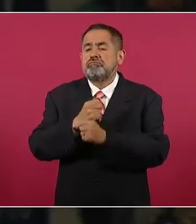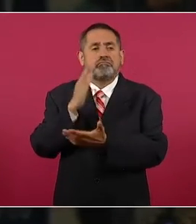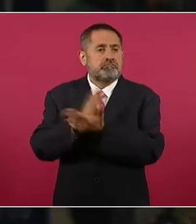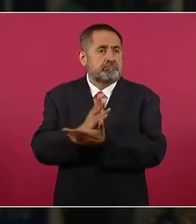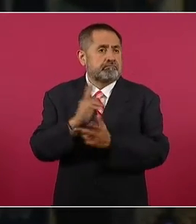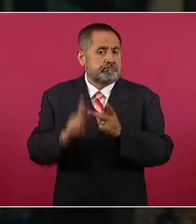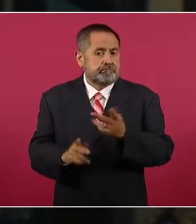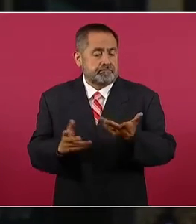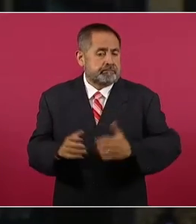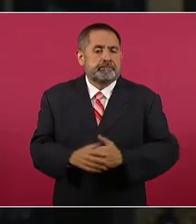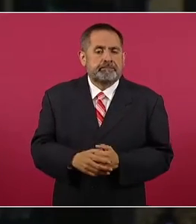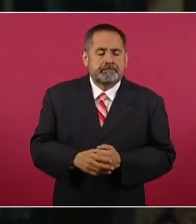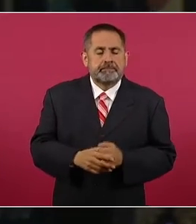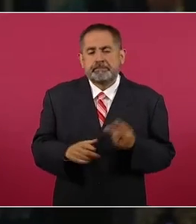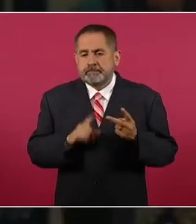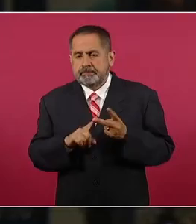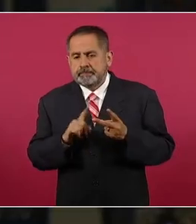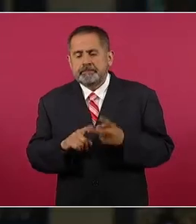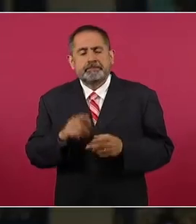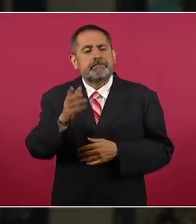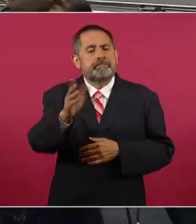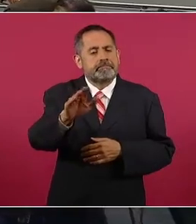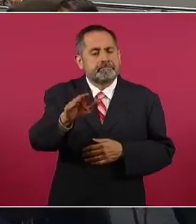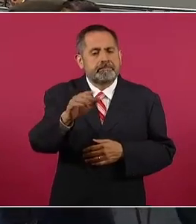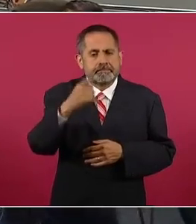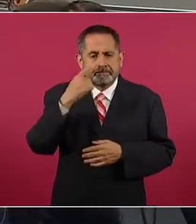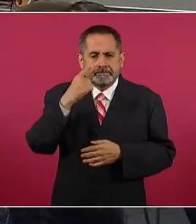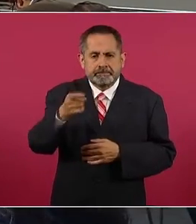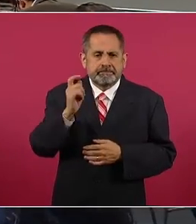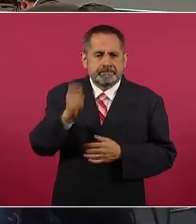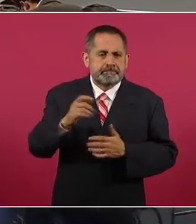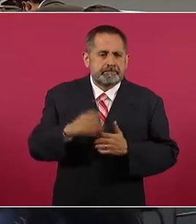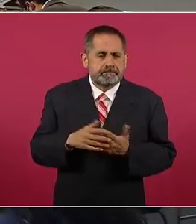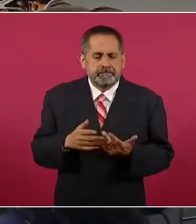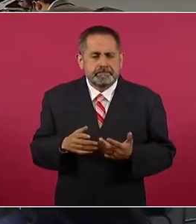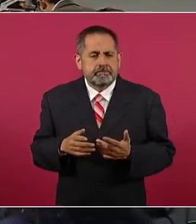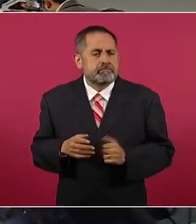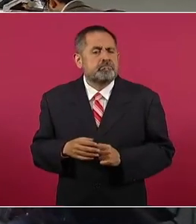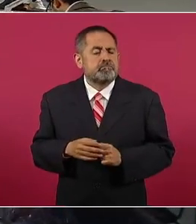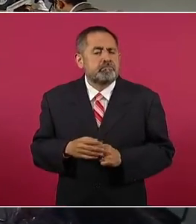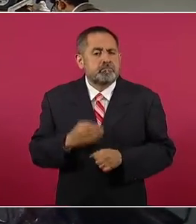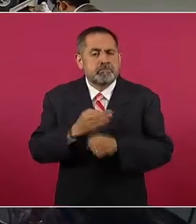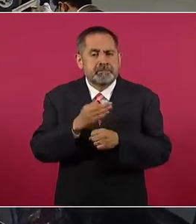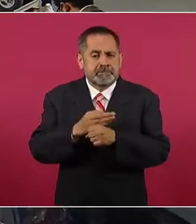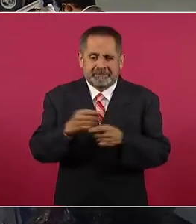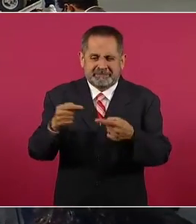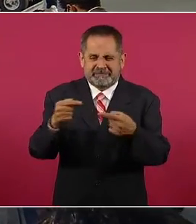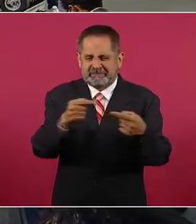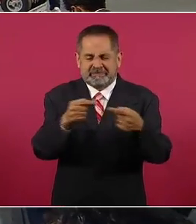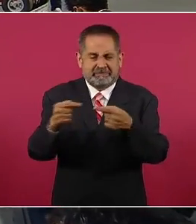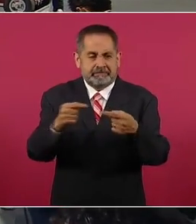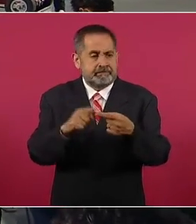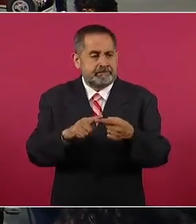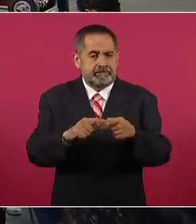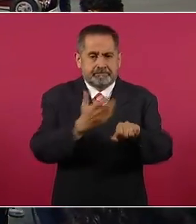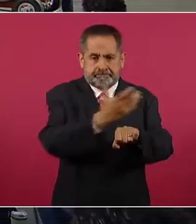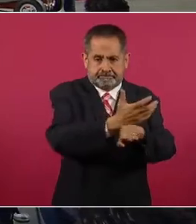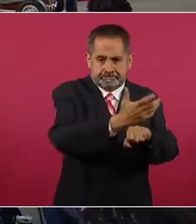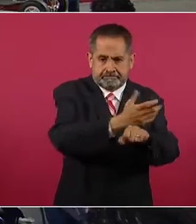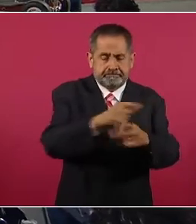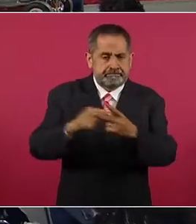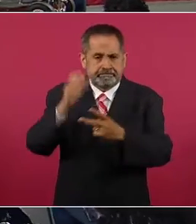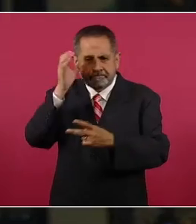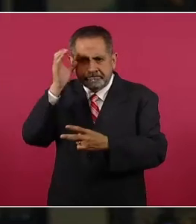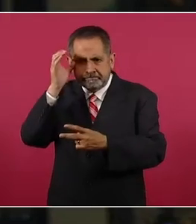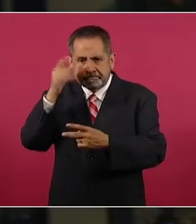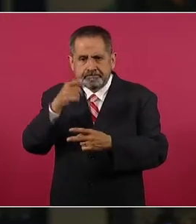Y, señor presidente, ya se ha hablado de la tensión que existe entre Estados Unidos y China.